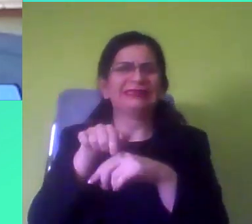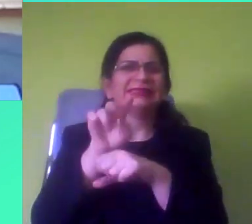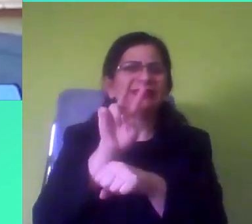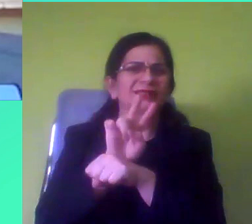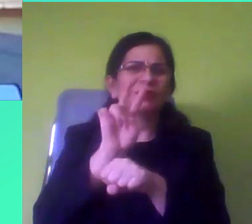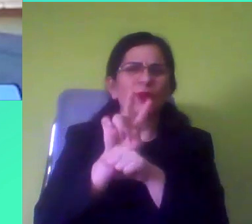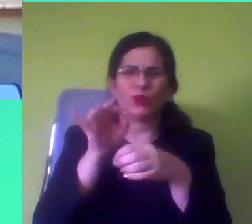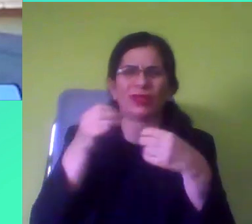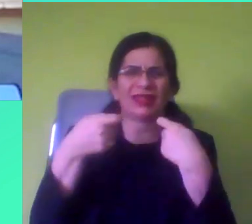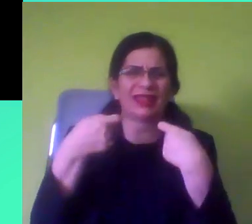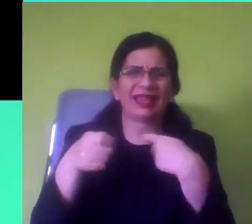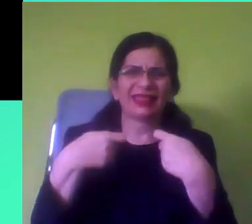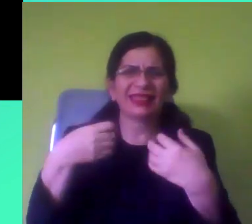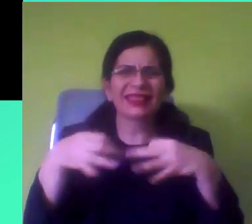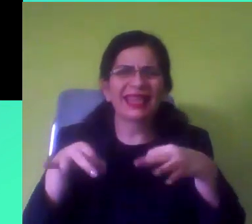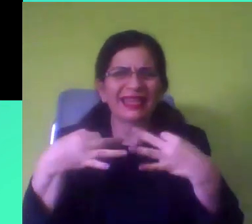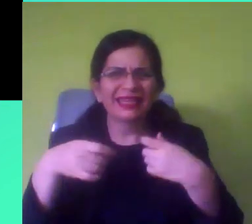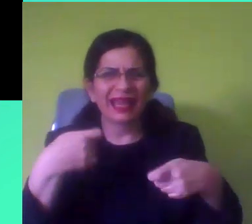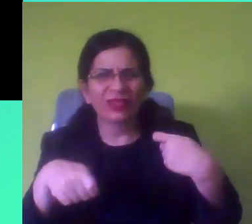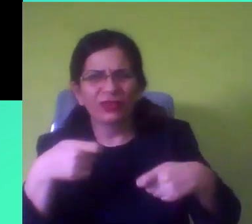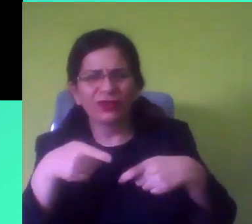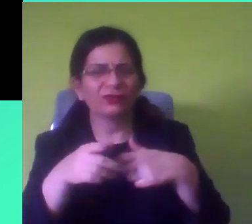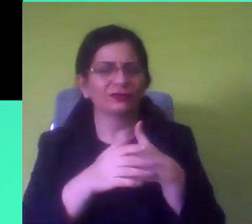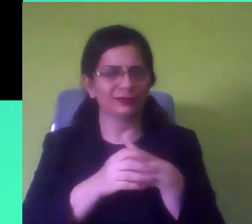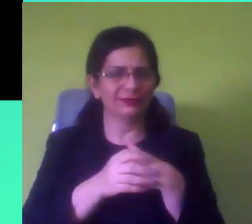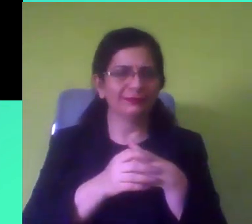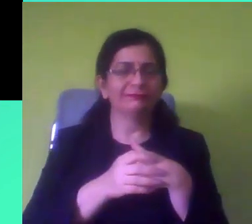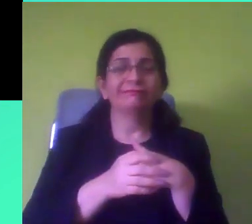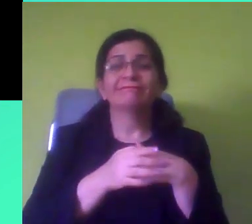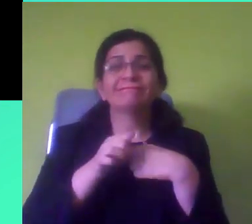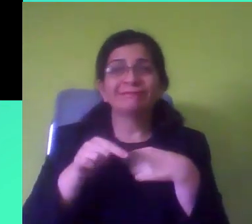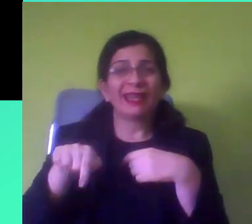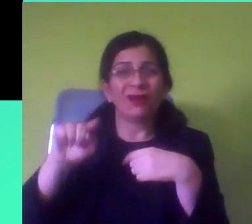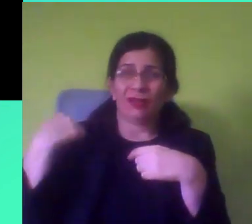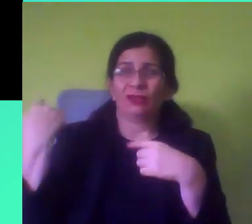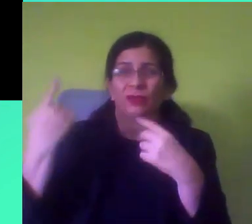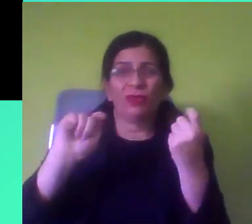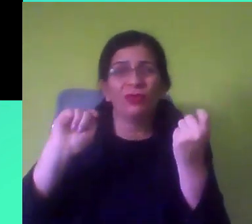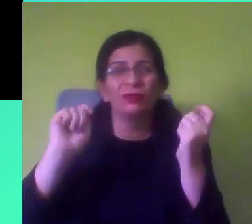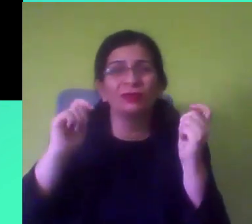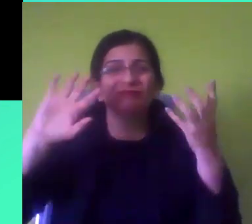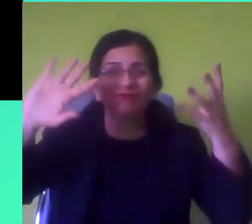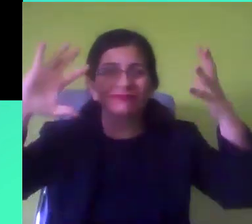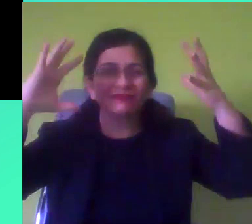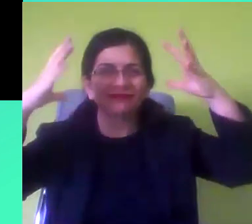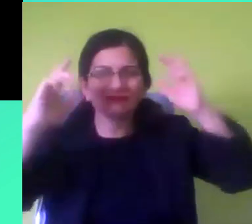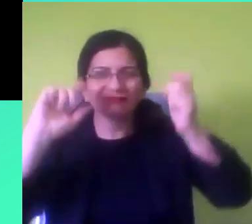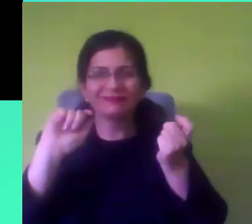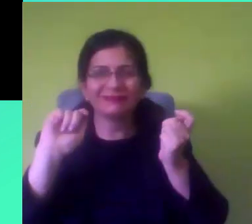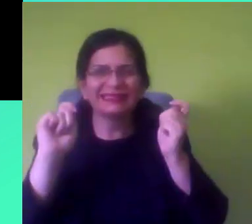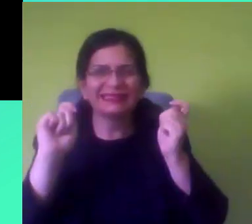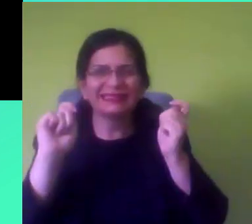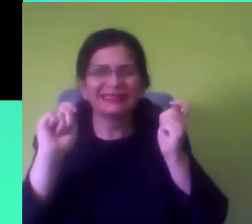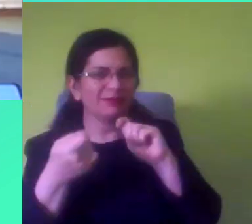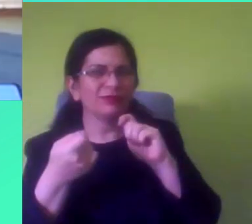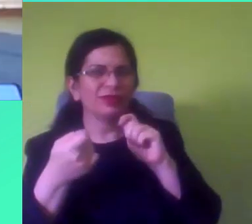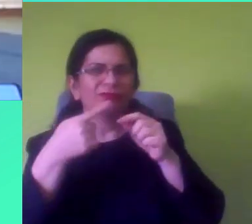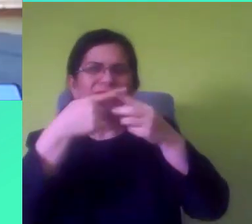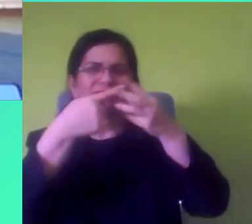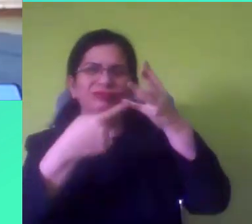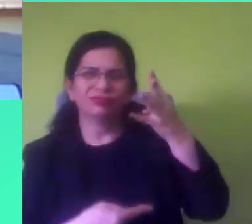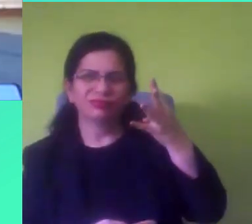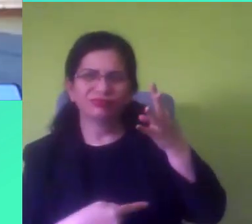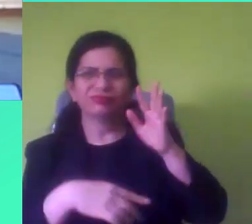de revertir. Las consecuencias del cambio climático o del calentamiento global son muchas,